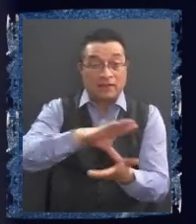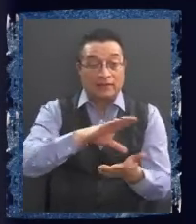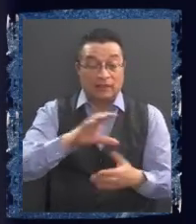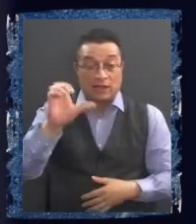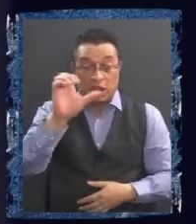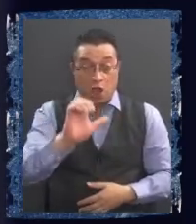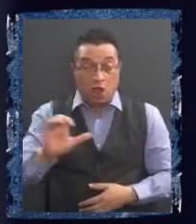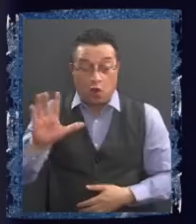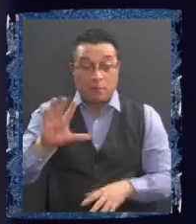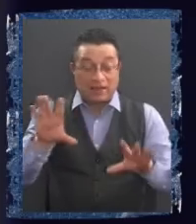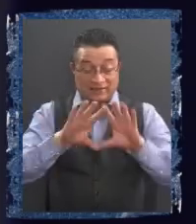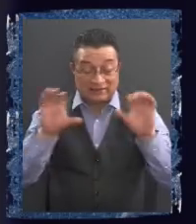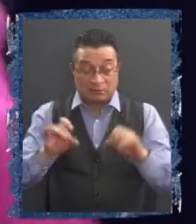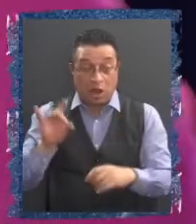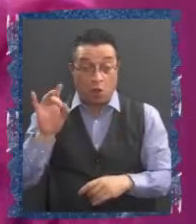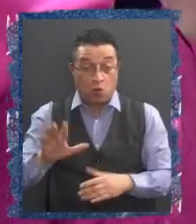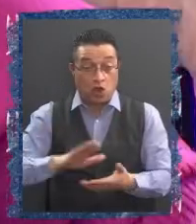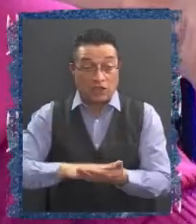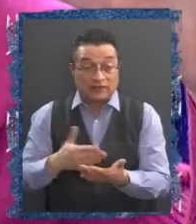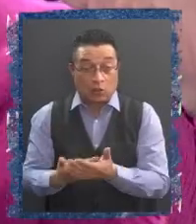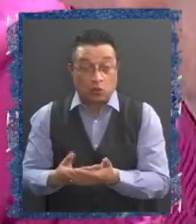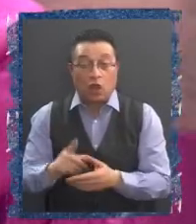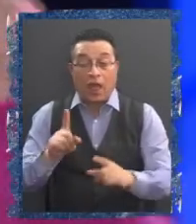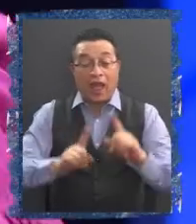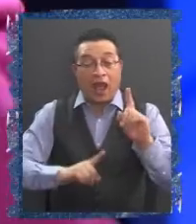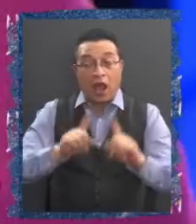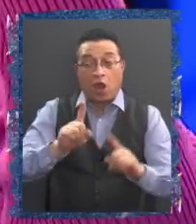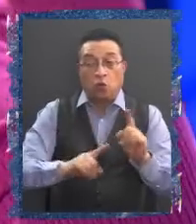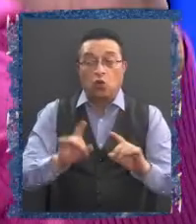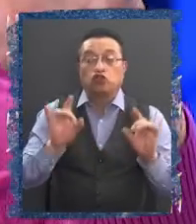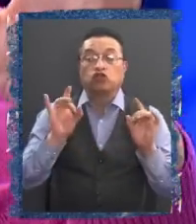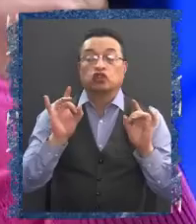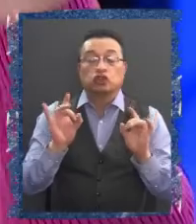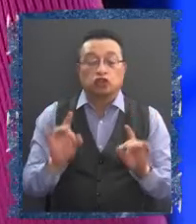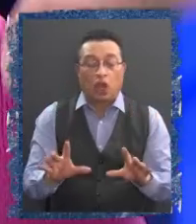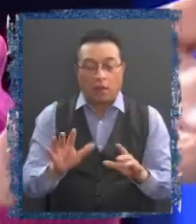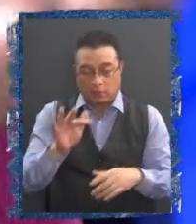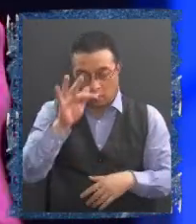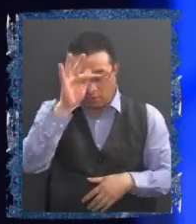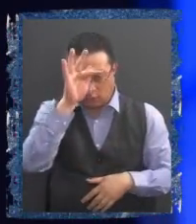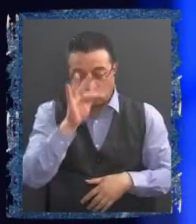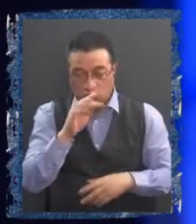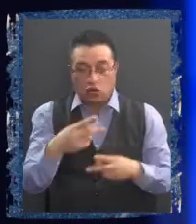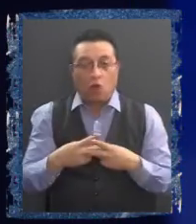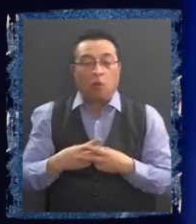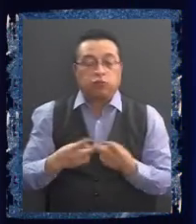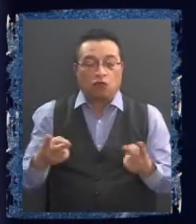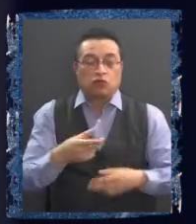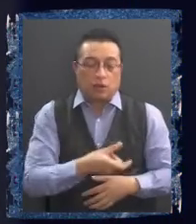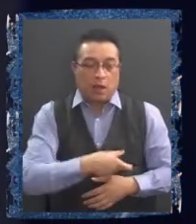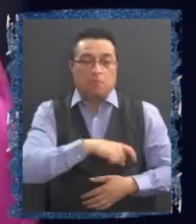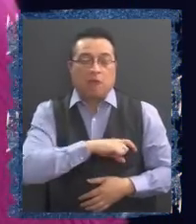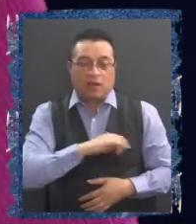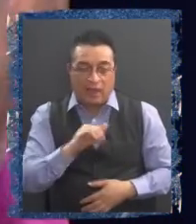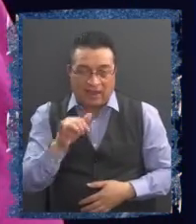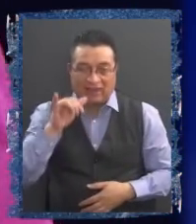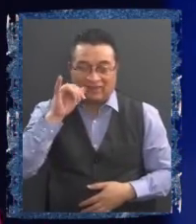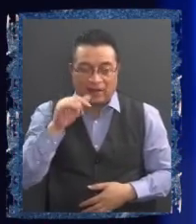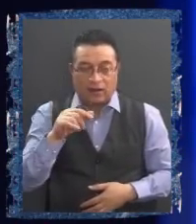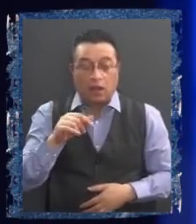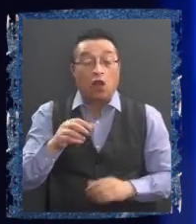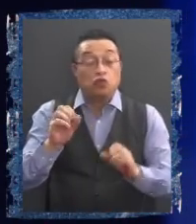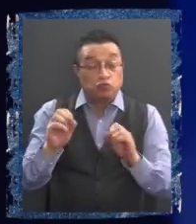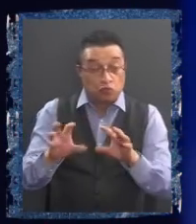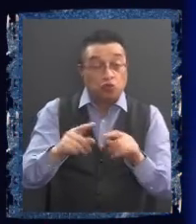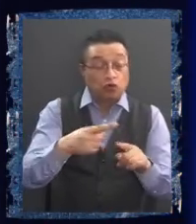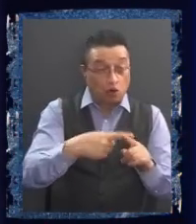sistemas únicos de salud, algunos solo con funcionarios públicos como es España, Italia, pero en muchos otros países